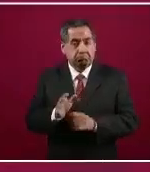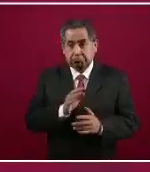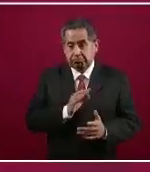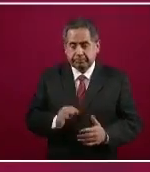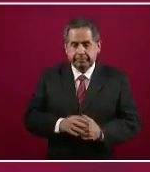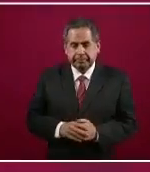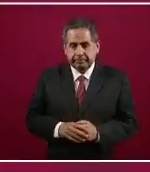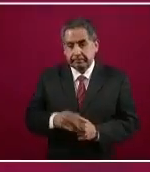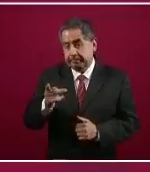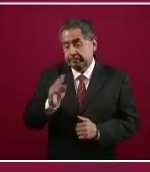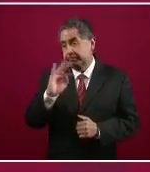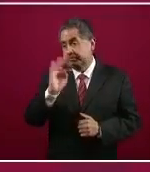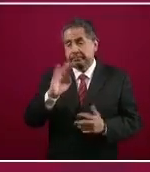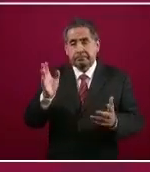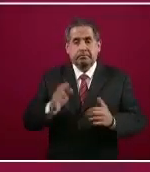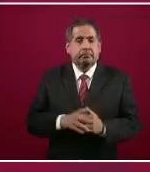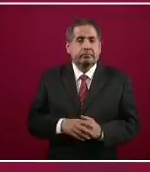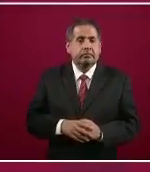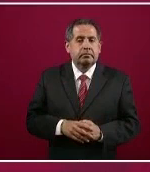pero podría ser